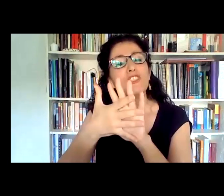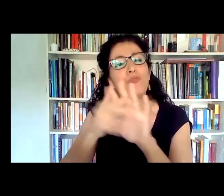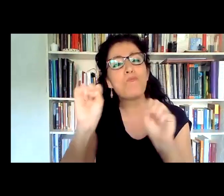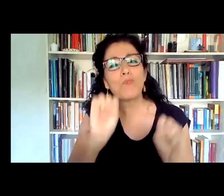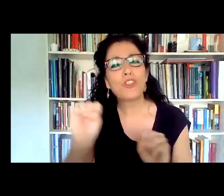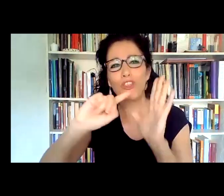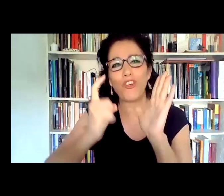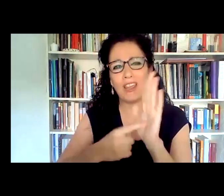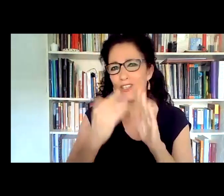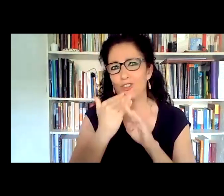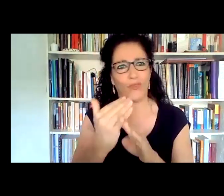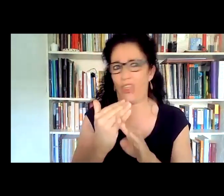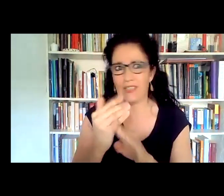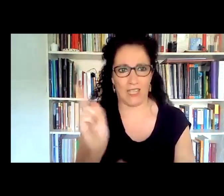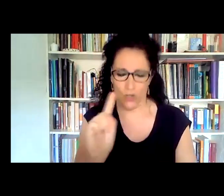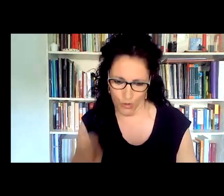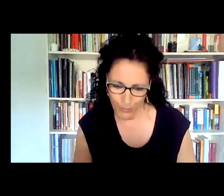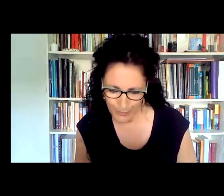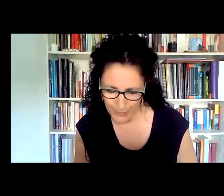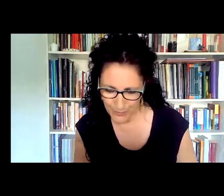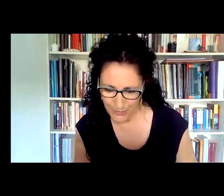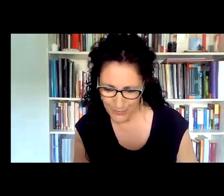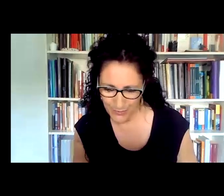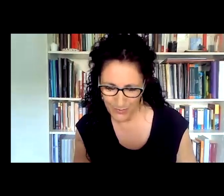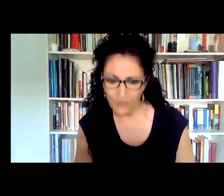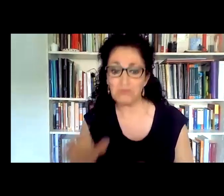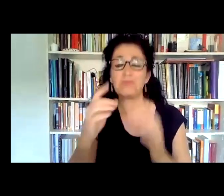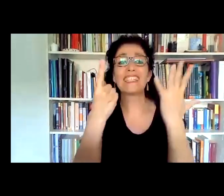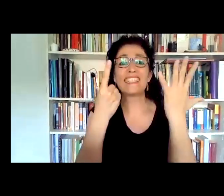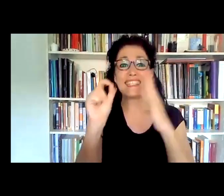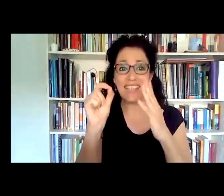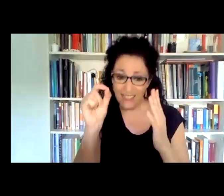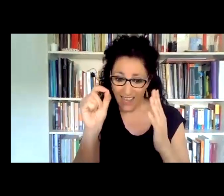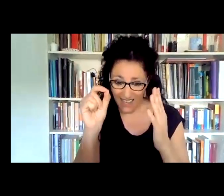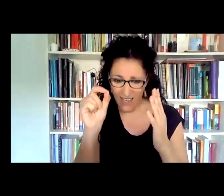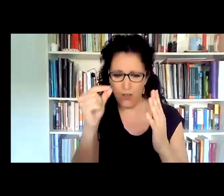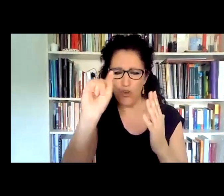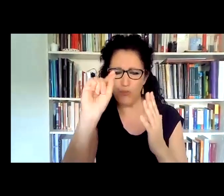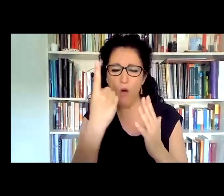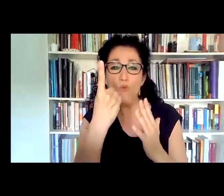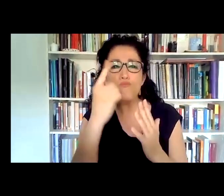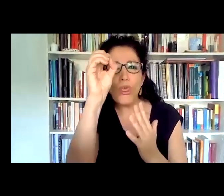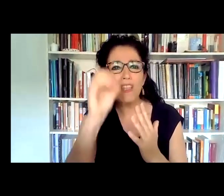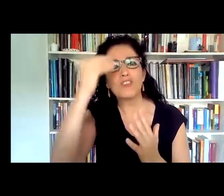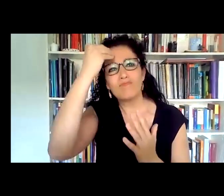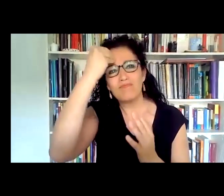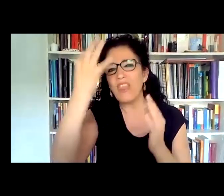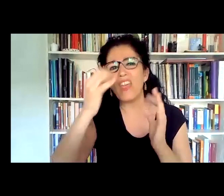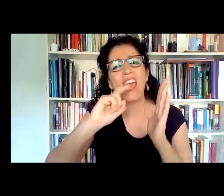75,9% cree que no cuenta con una protección legal suficiente. Y